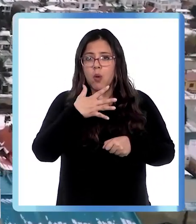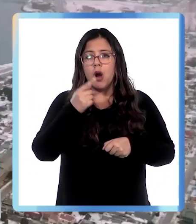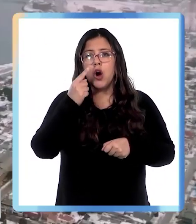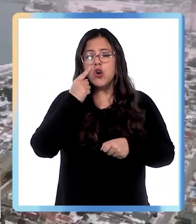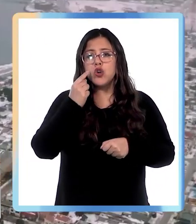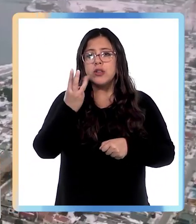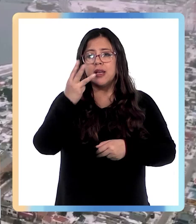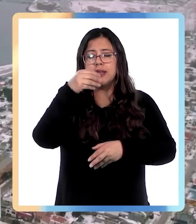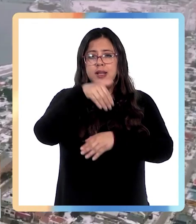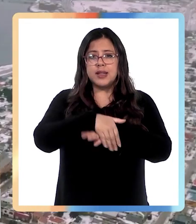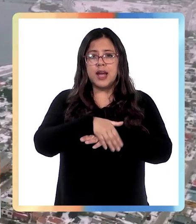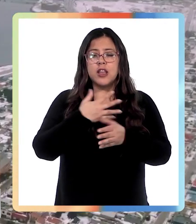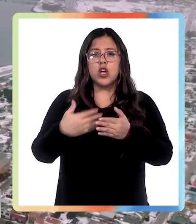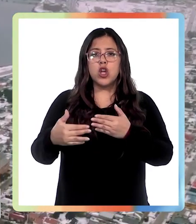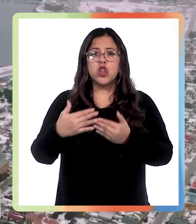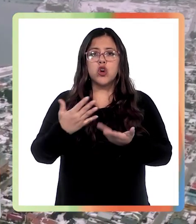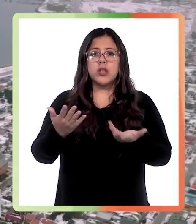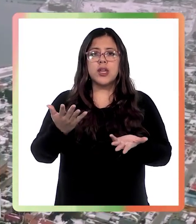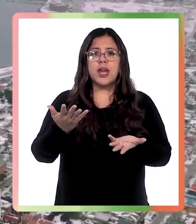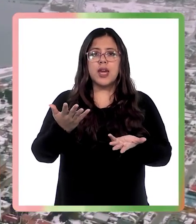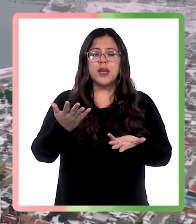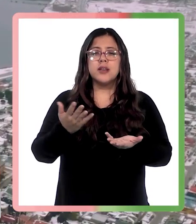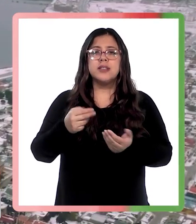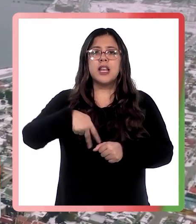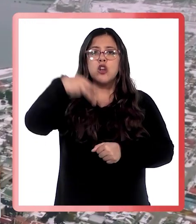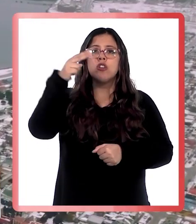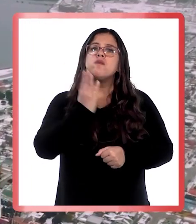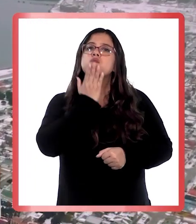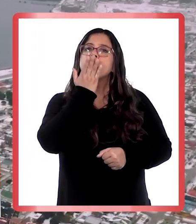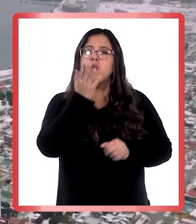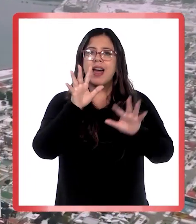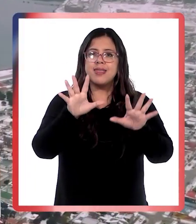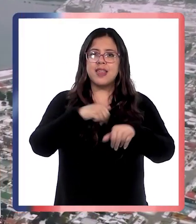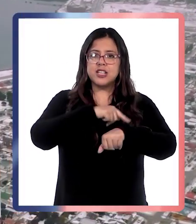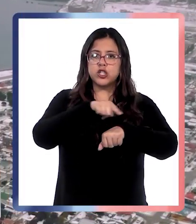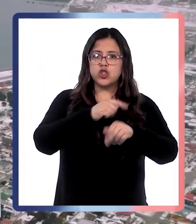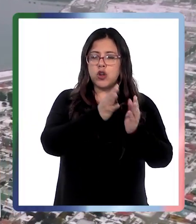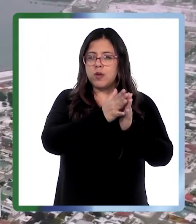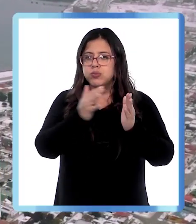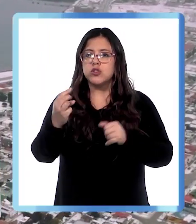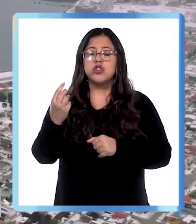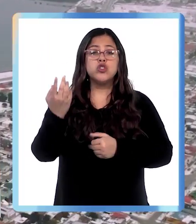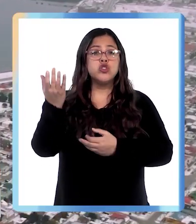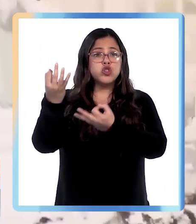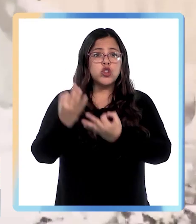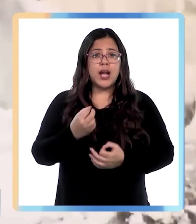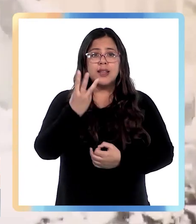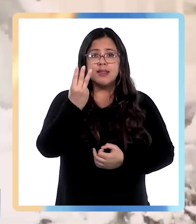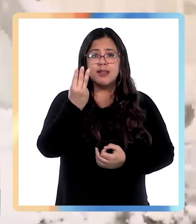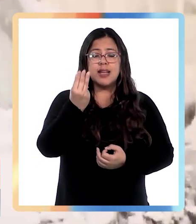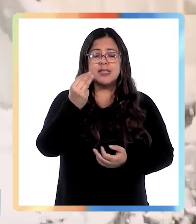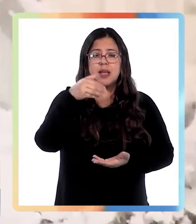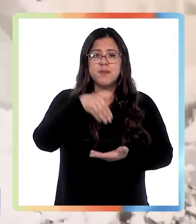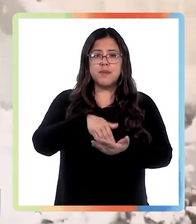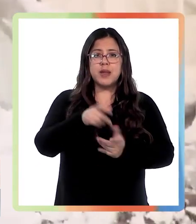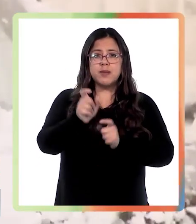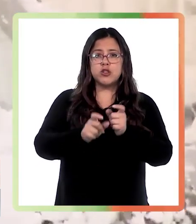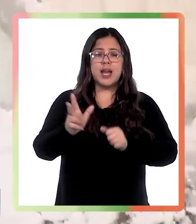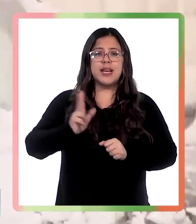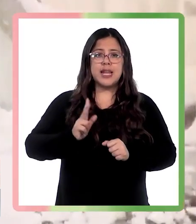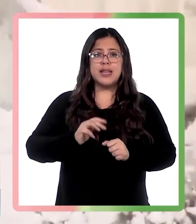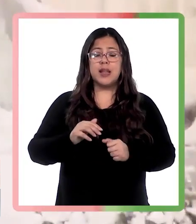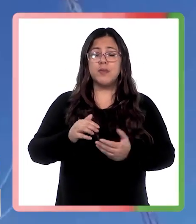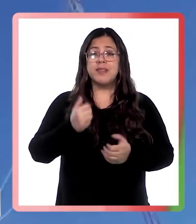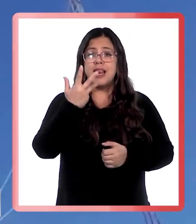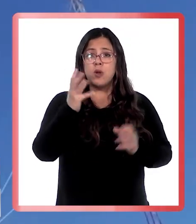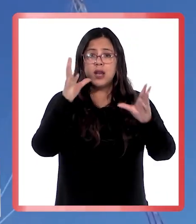suministro a partir de las 15 horas en el sector alto de la ciudad por alrededor de 10 horas con un total de 13,000 clientes a partir